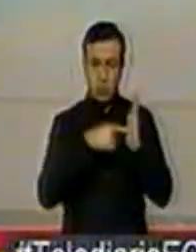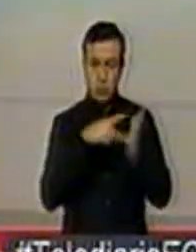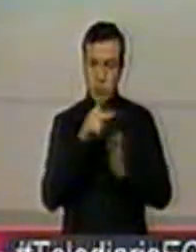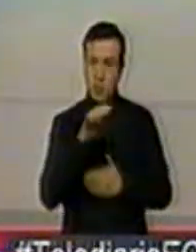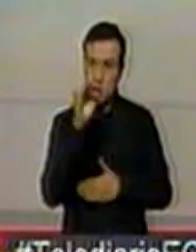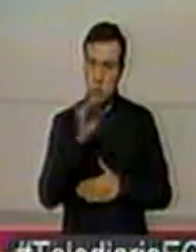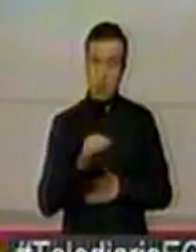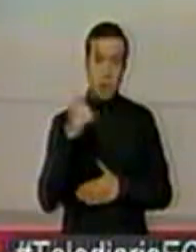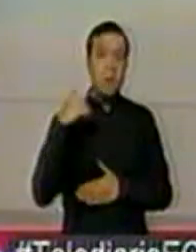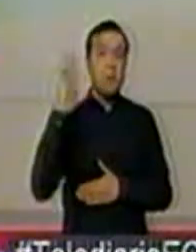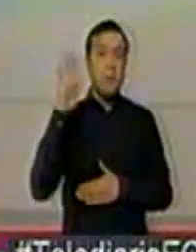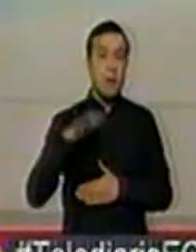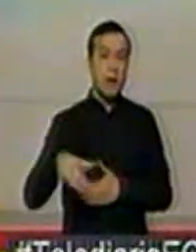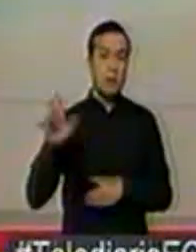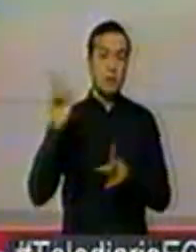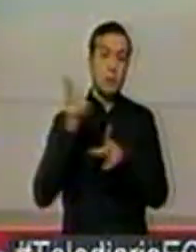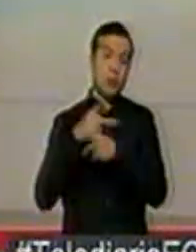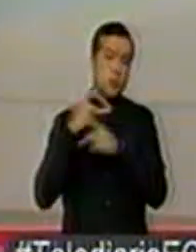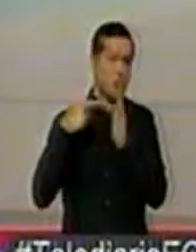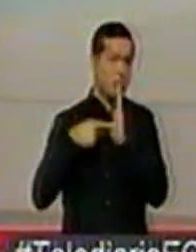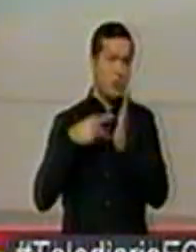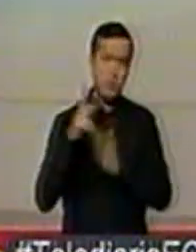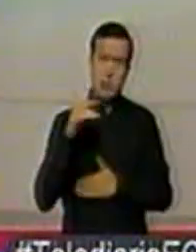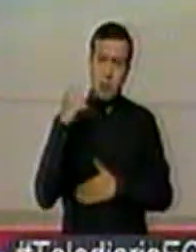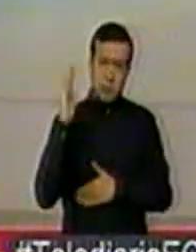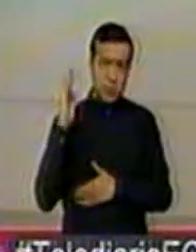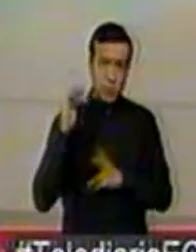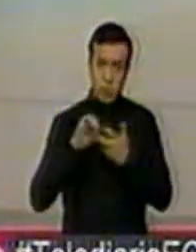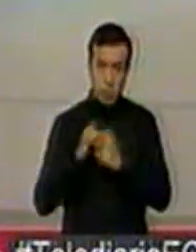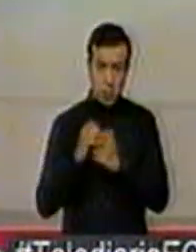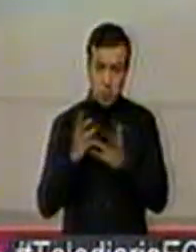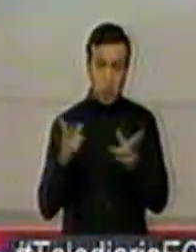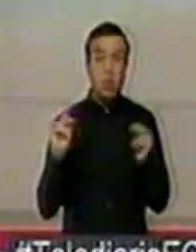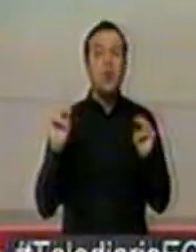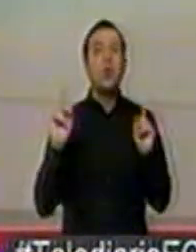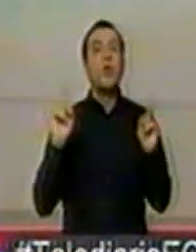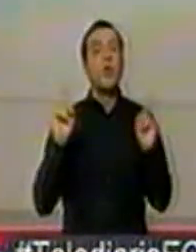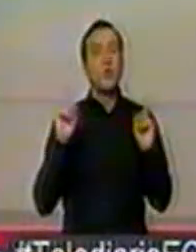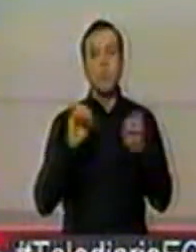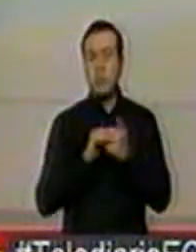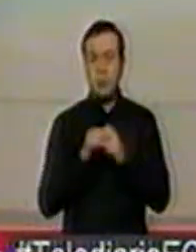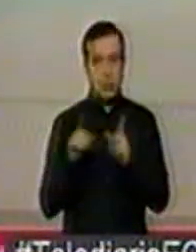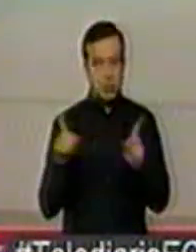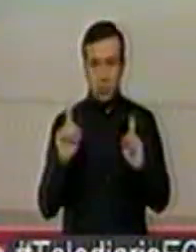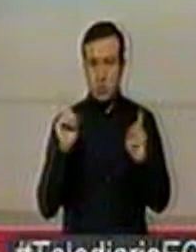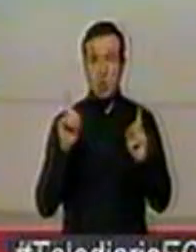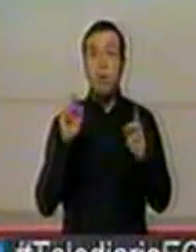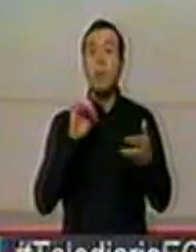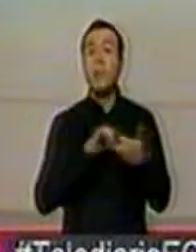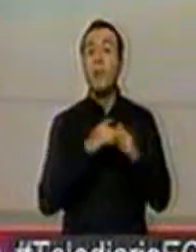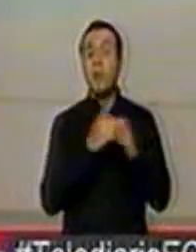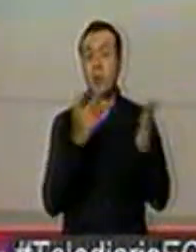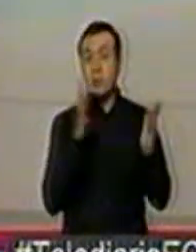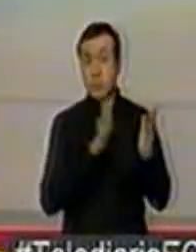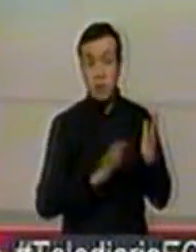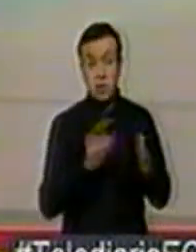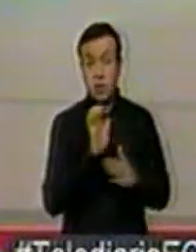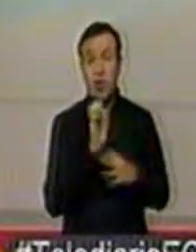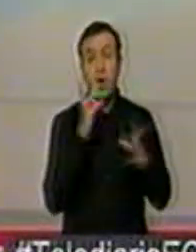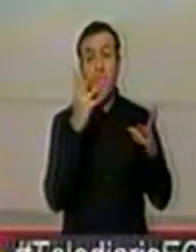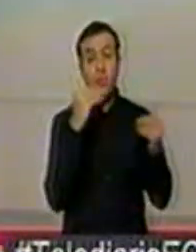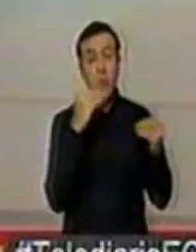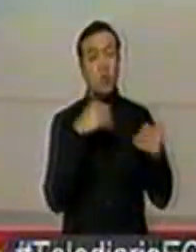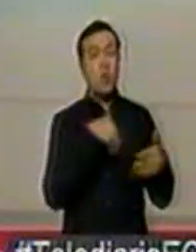especialmente en el sector productivo por ahí no va el problema el problema no es ese el problema es que le corte tiene muchas